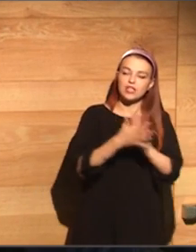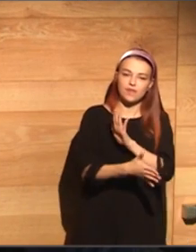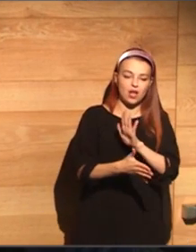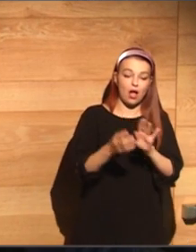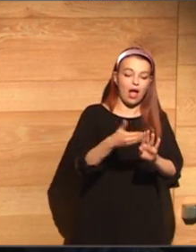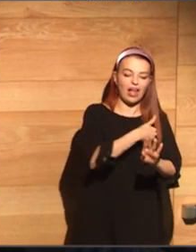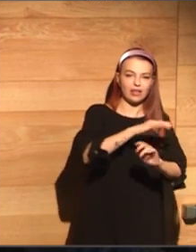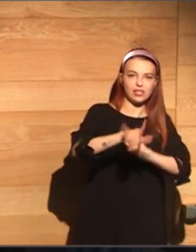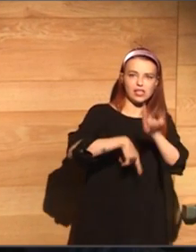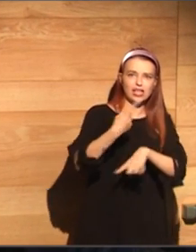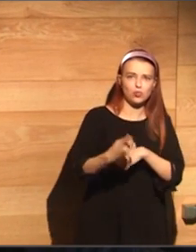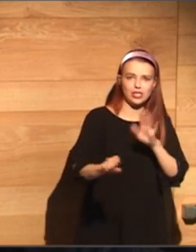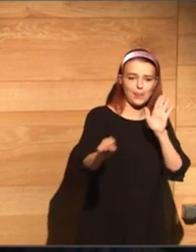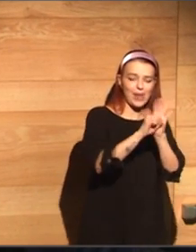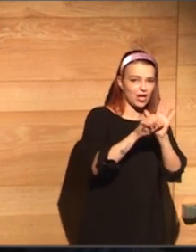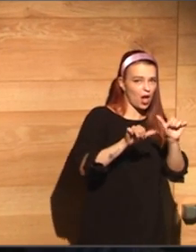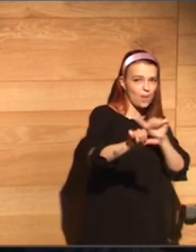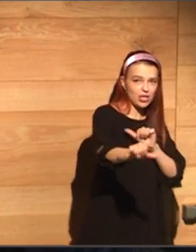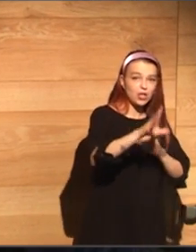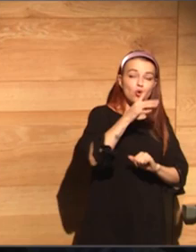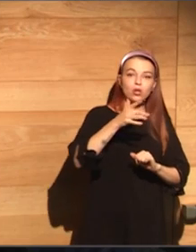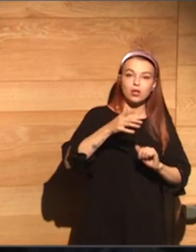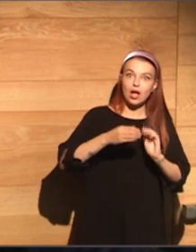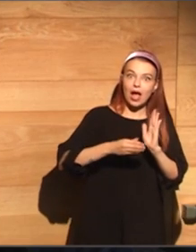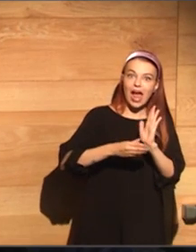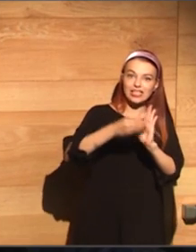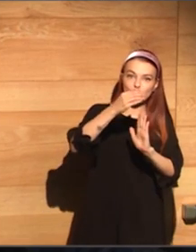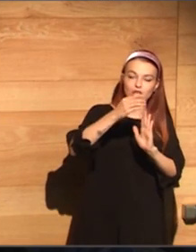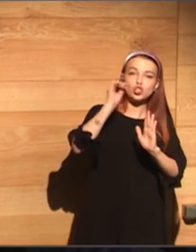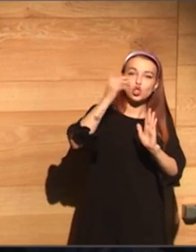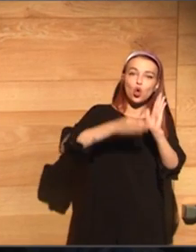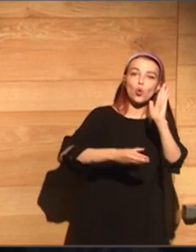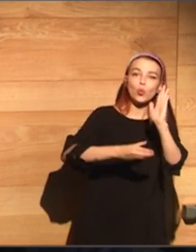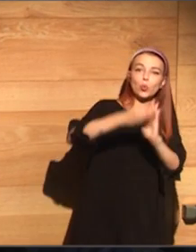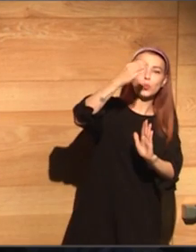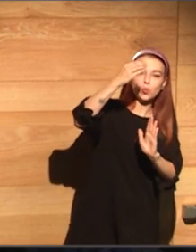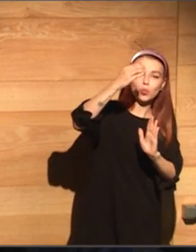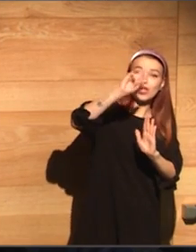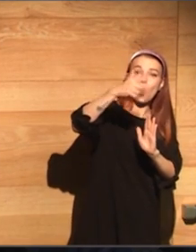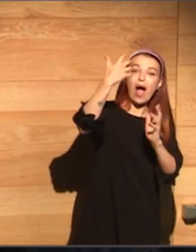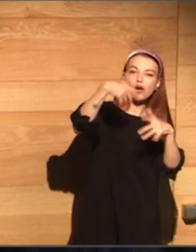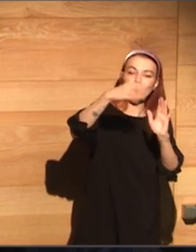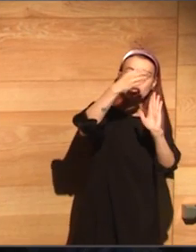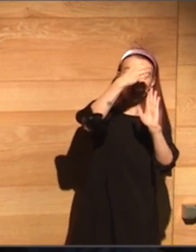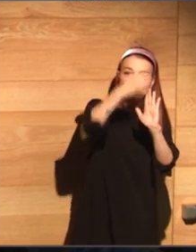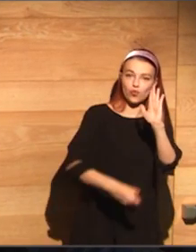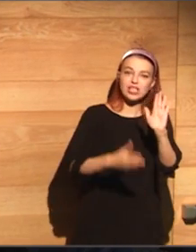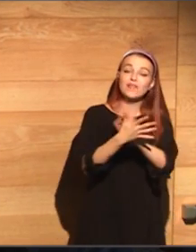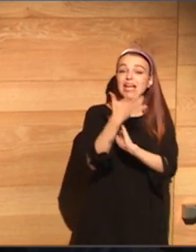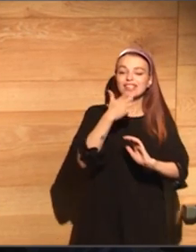De hecho, muchas veces los ascensores al principio solo subían y luego bajaban automáticamente. No existía la posibilidad de darle a bajar al segundo o al